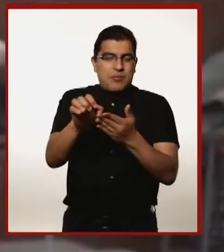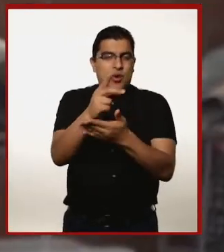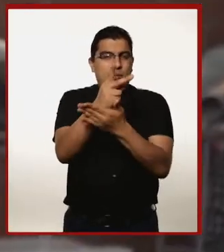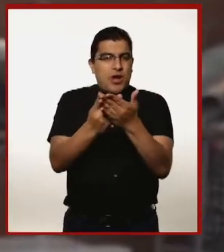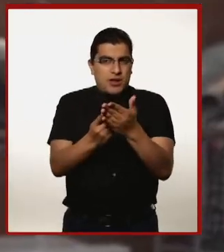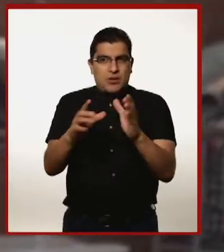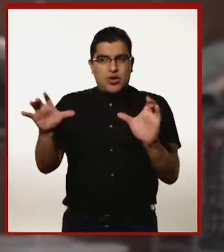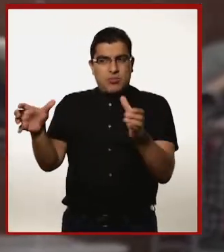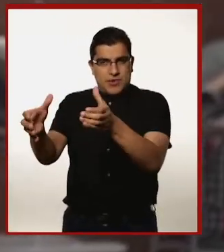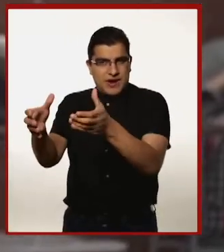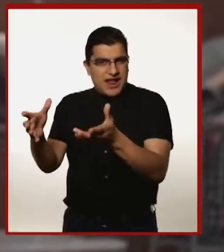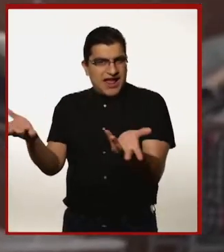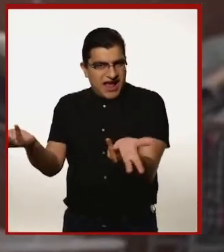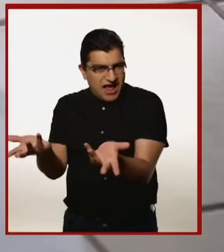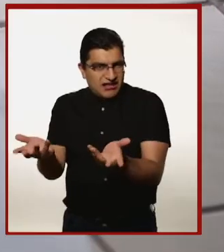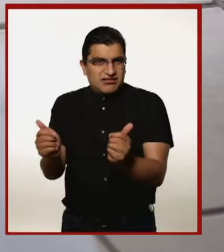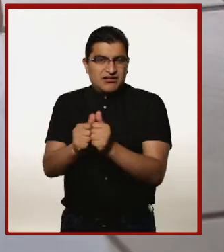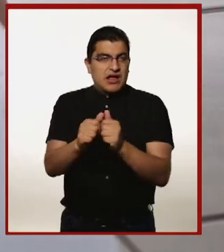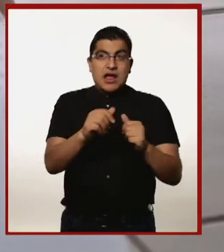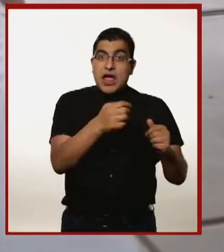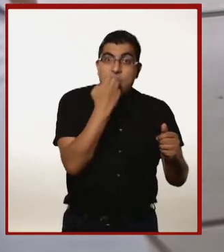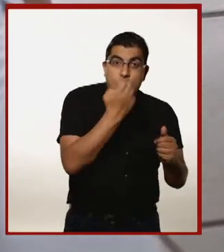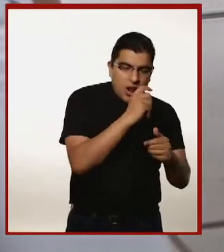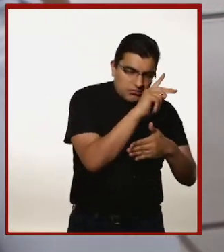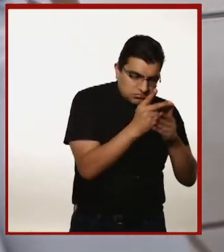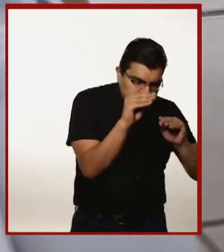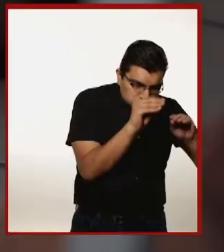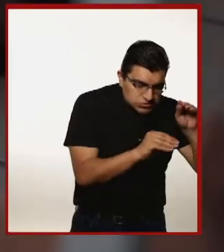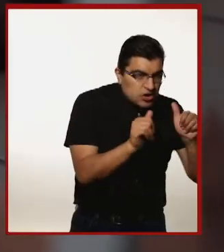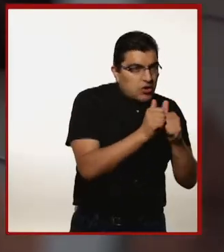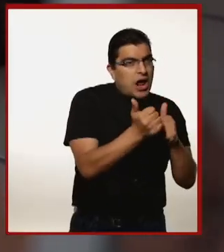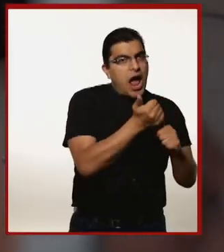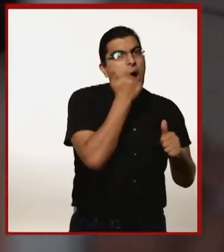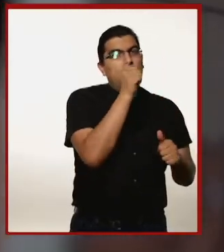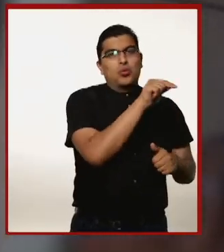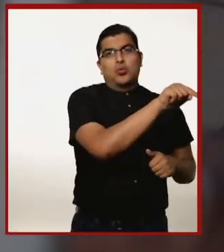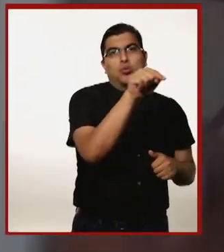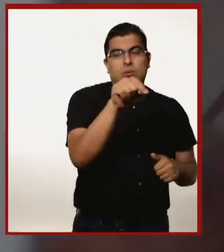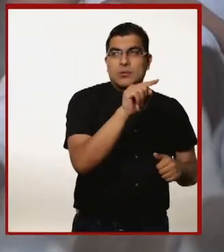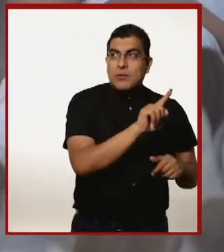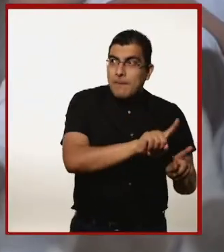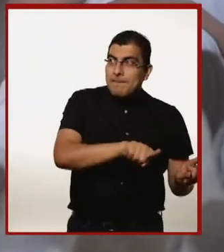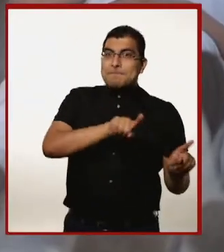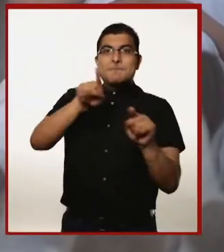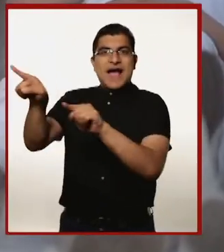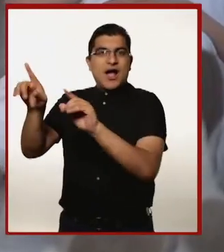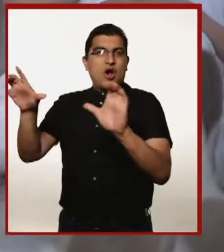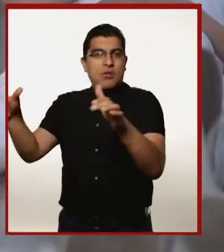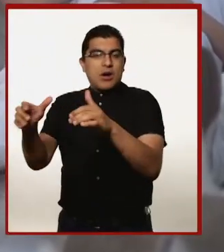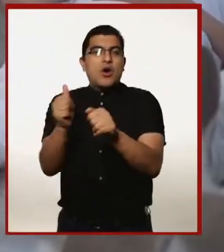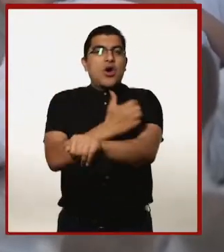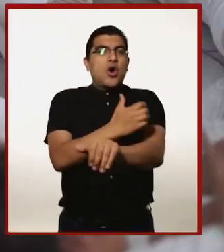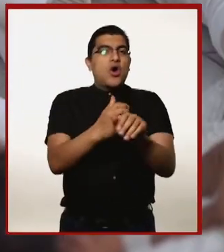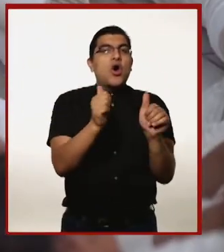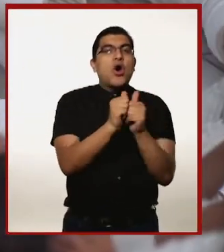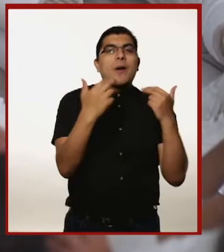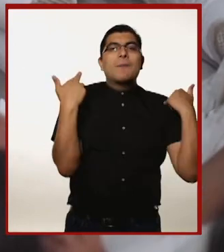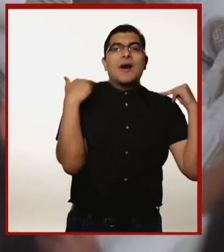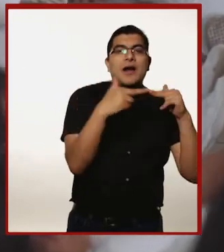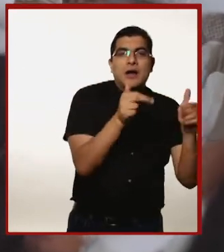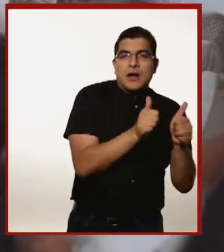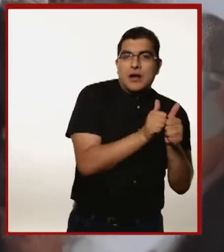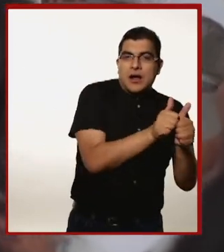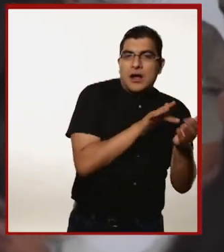en proyectos comunitarios que se hacen desde la escuela con estudiantes que van hacia su comunidad acompañados por